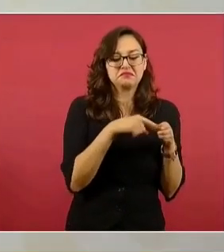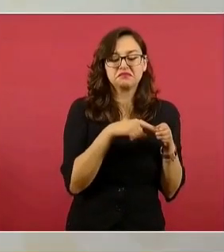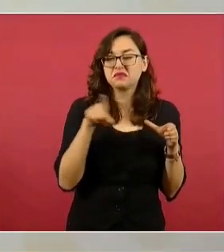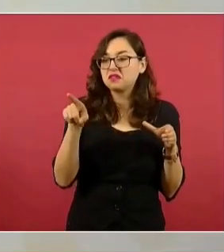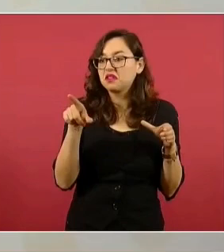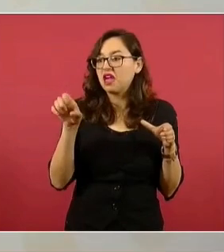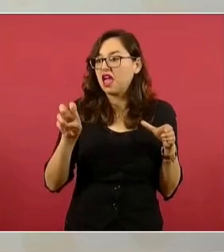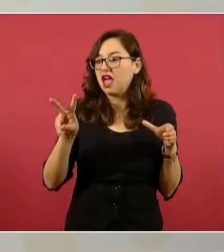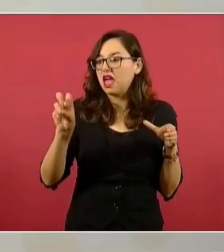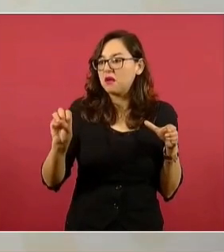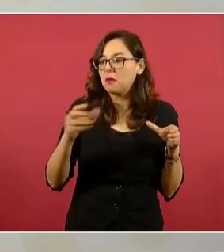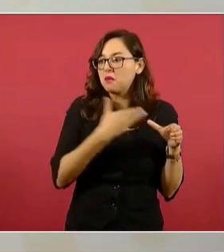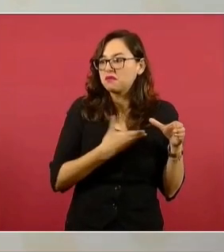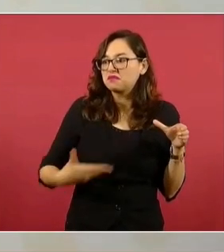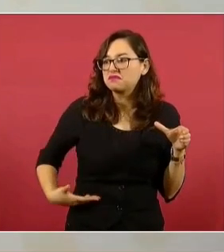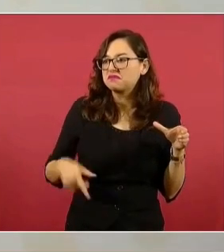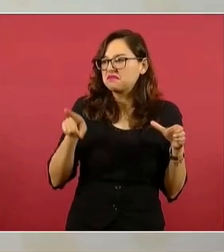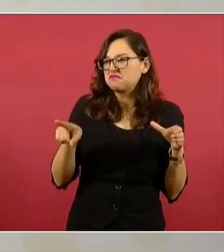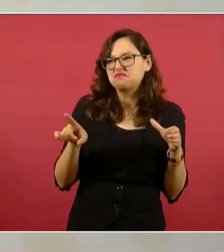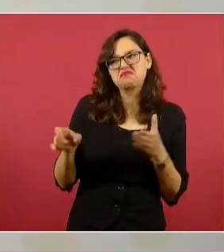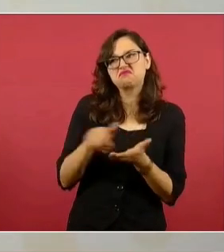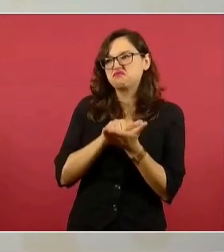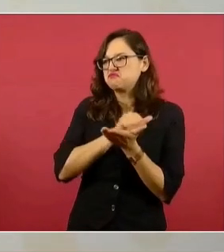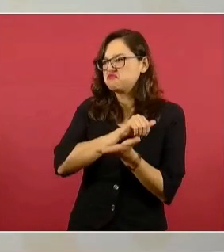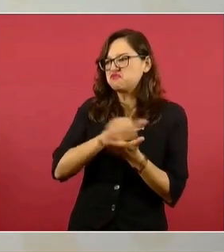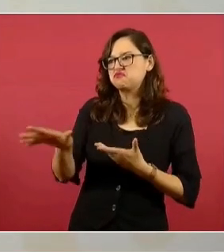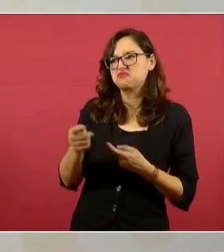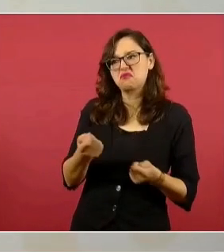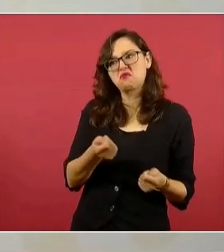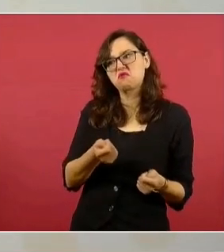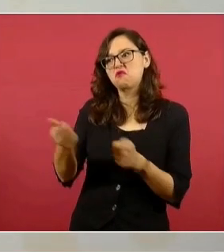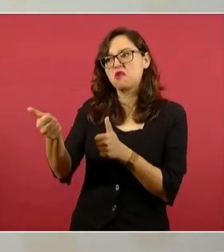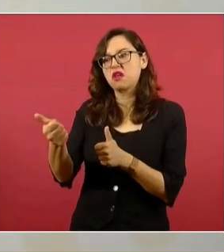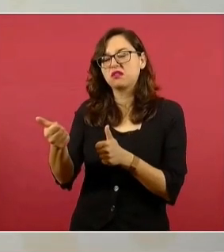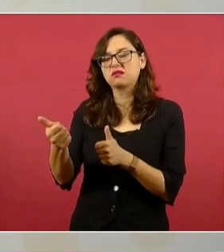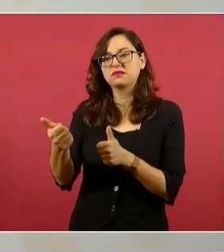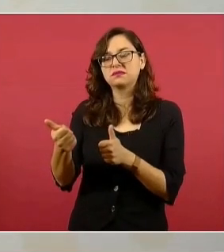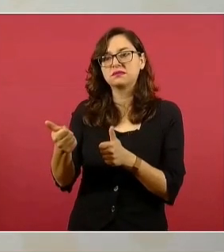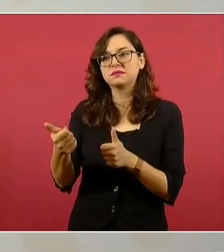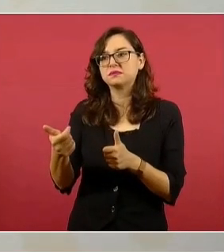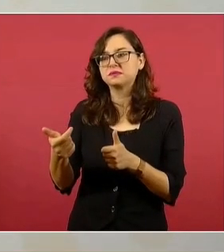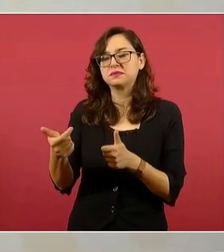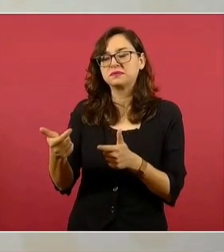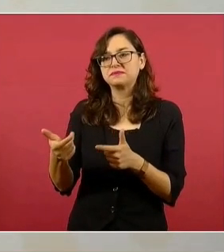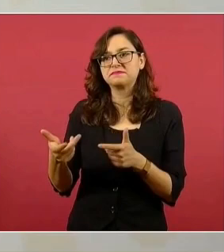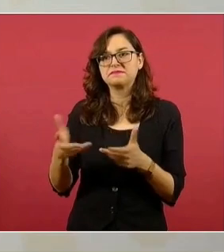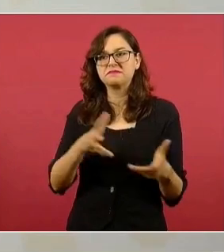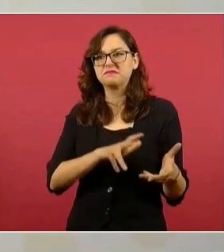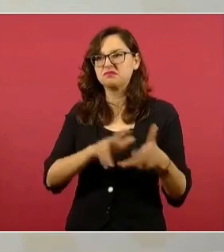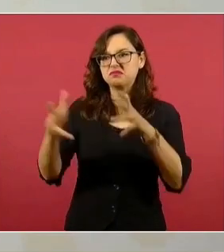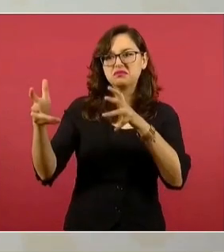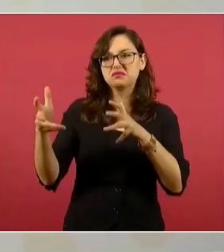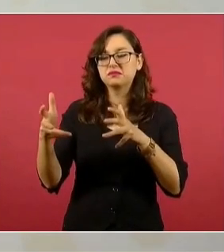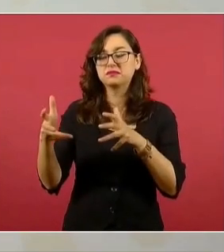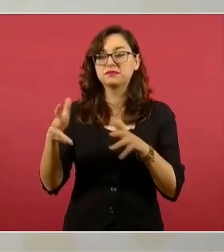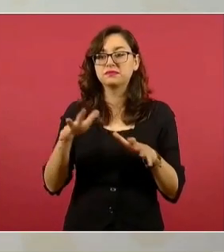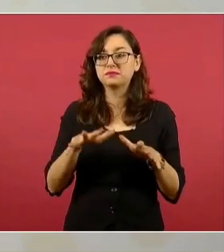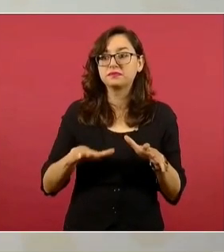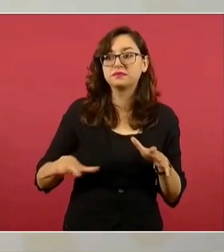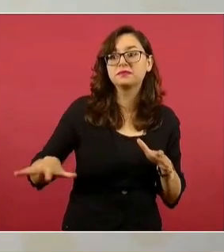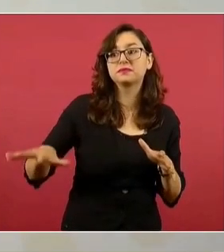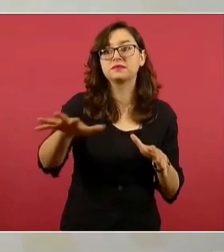quedaron callados la mayoría de la gente humilde, de la gente pobre, de